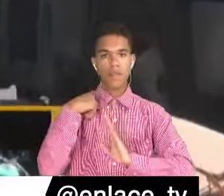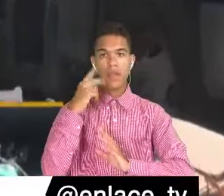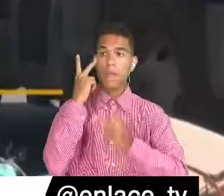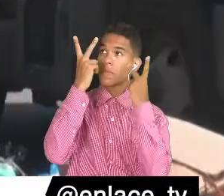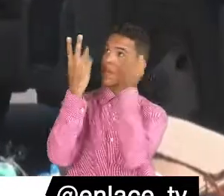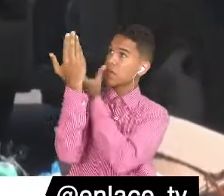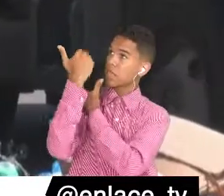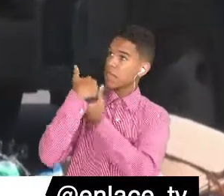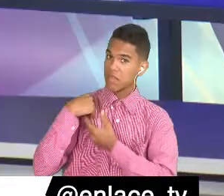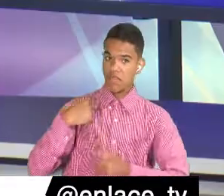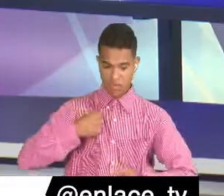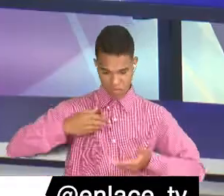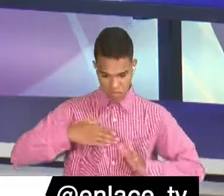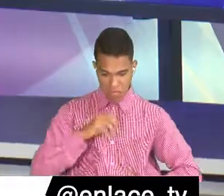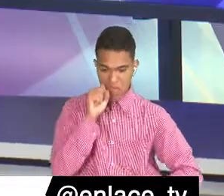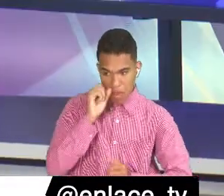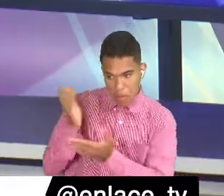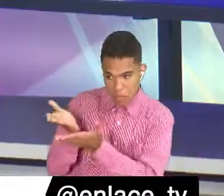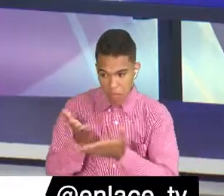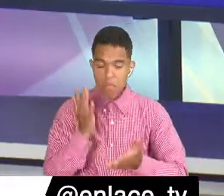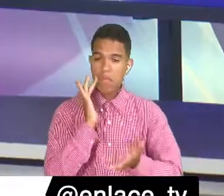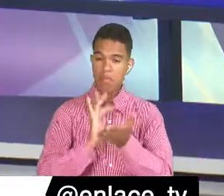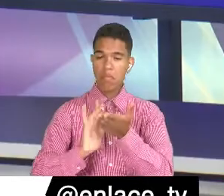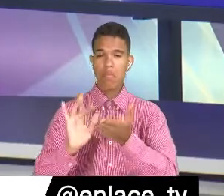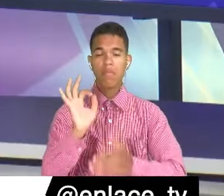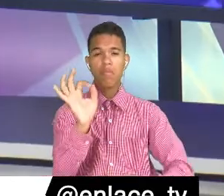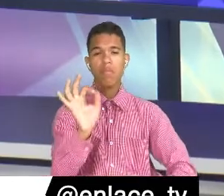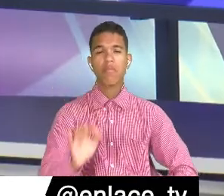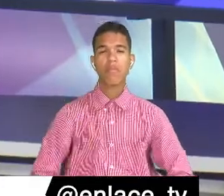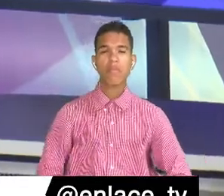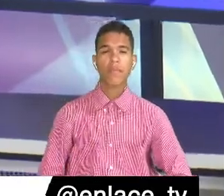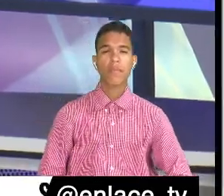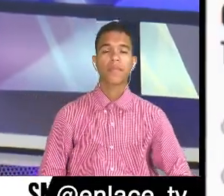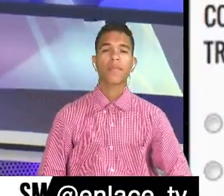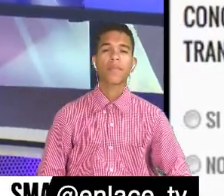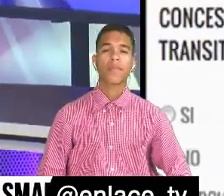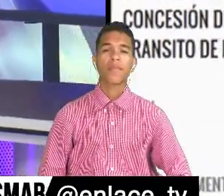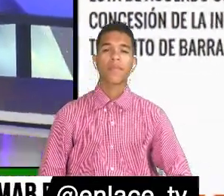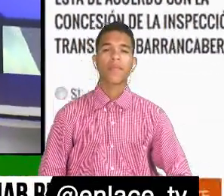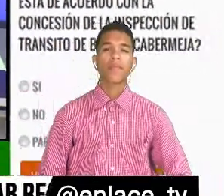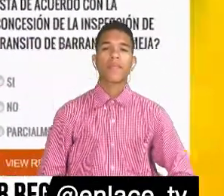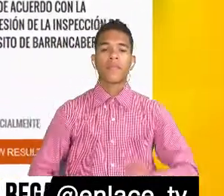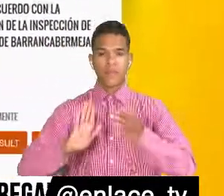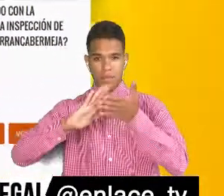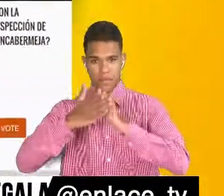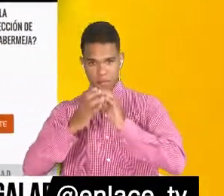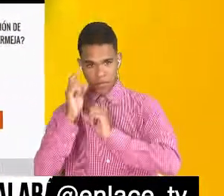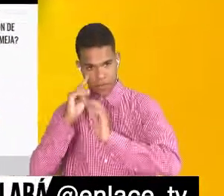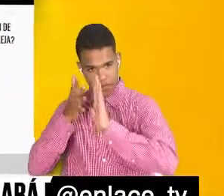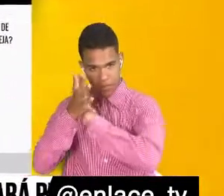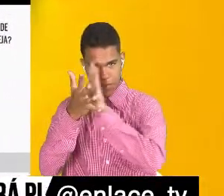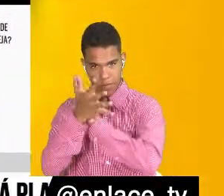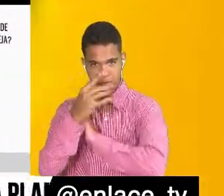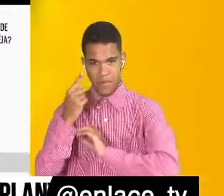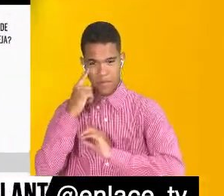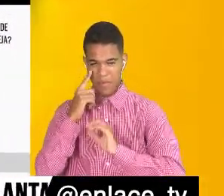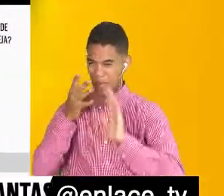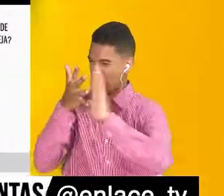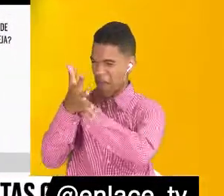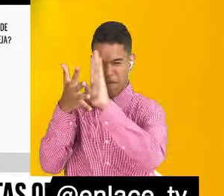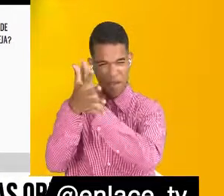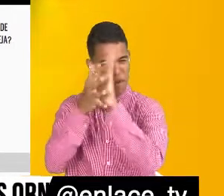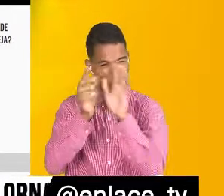Barranca Bermeja. Seguimos llevando a nuestra comunidad el acontecer de la ciudad y región. Esta y otras informaciones de